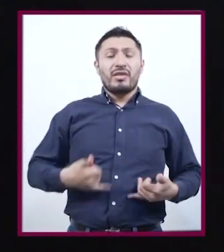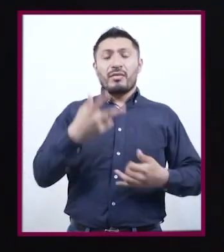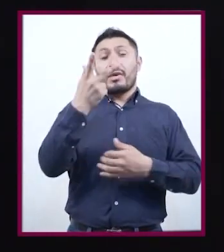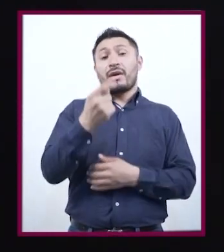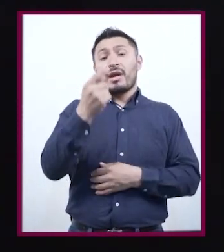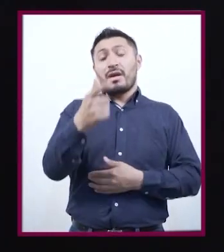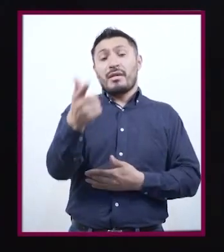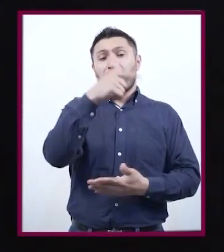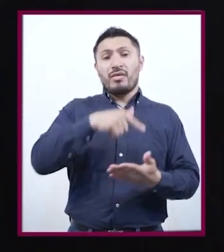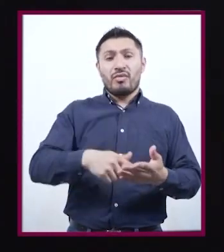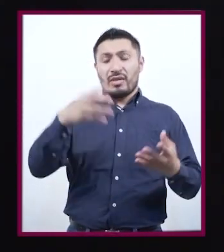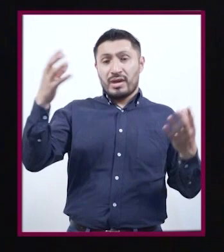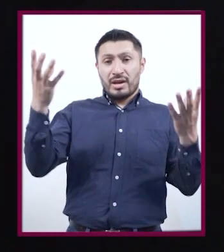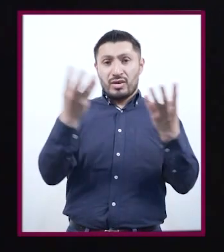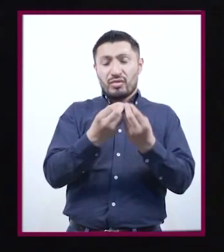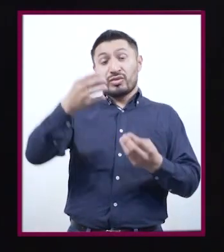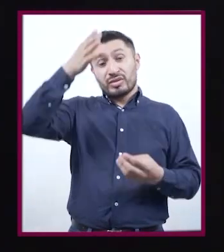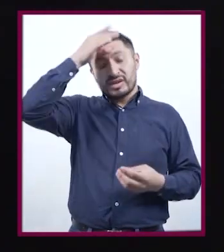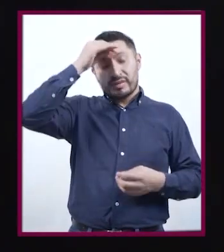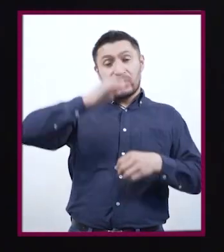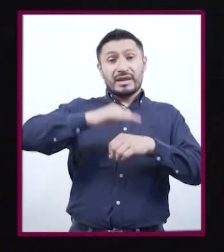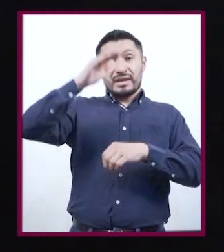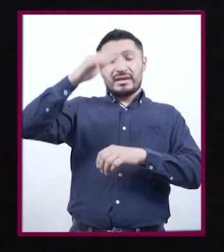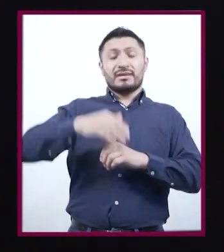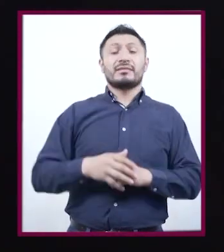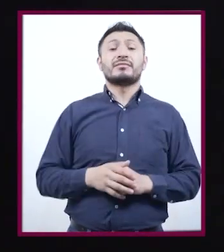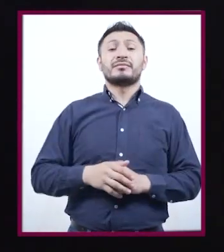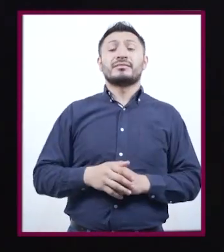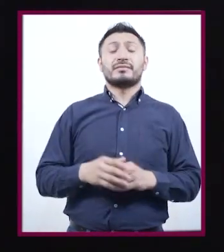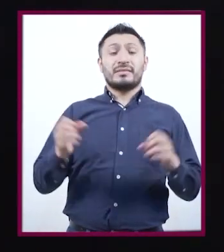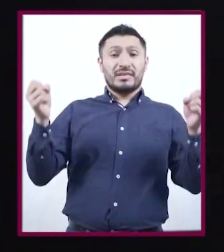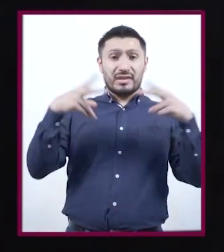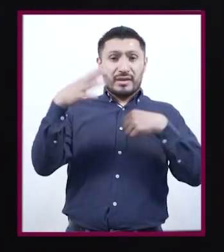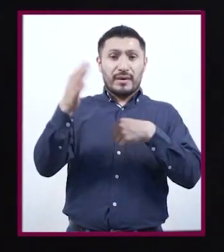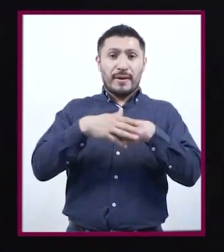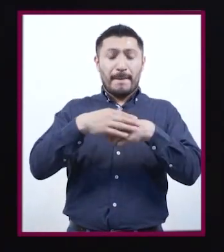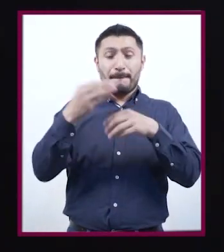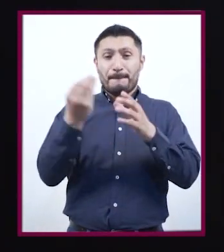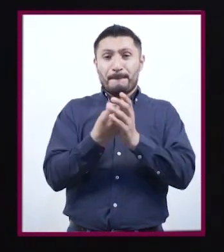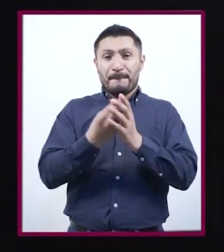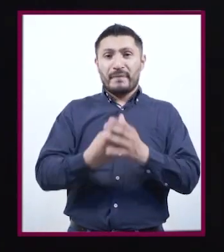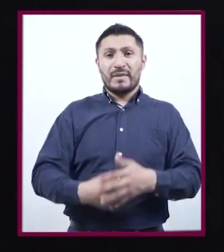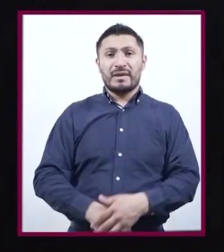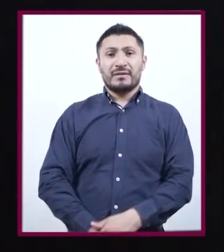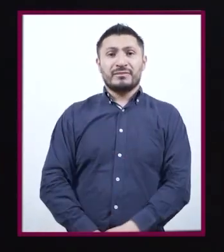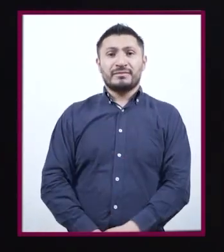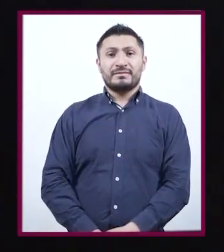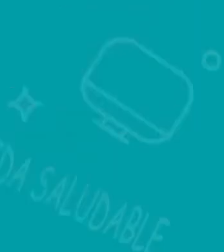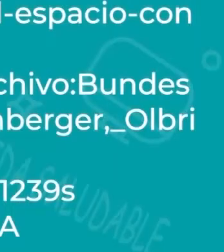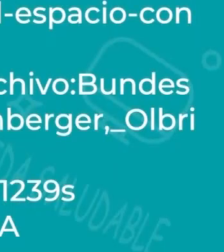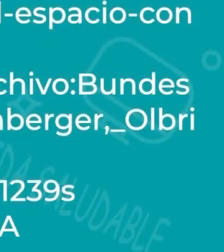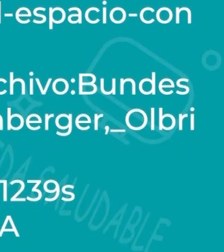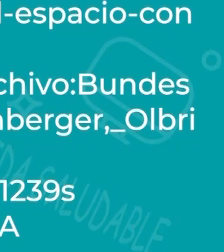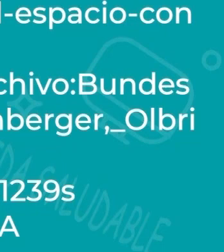en TV, un espacio de reflexión y construcción de conocimiento. Te esperamos en nuestro siguiente programa.